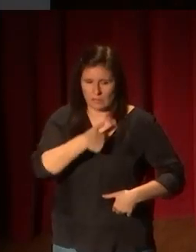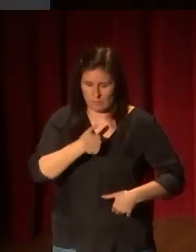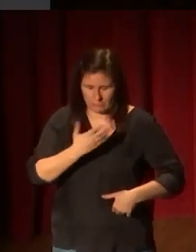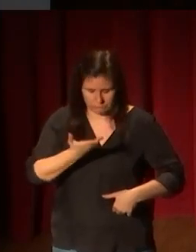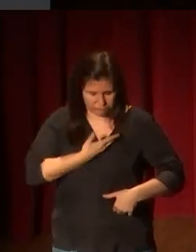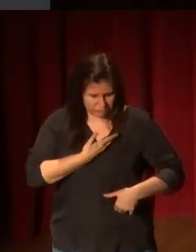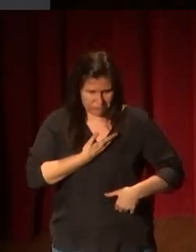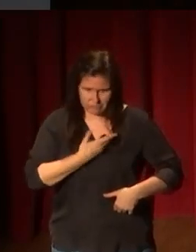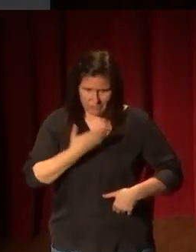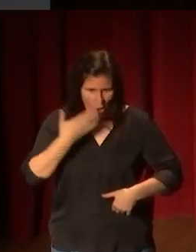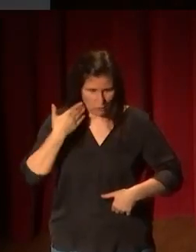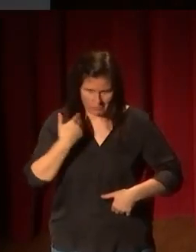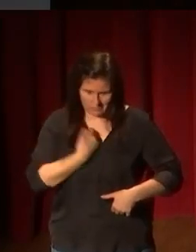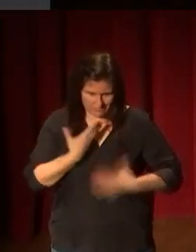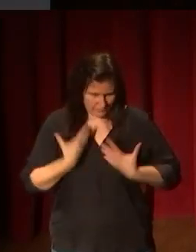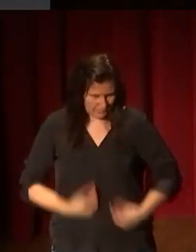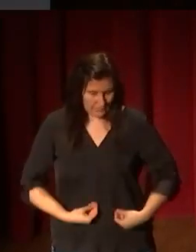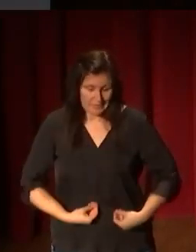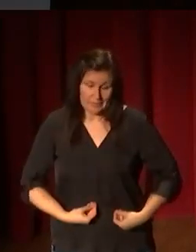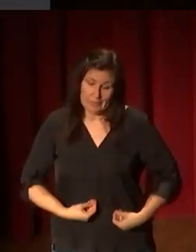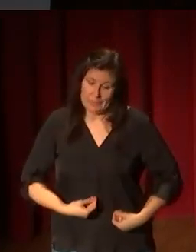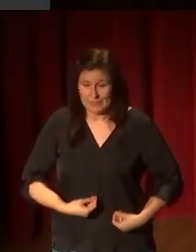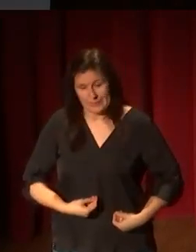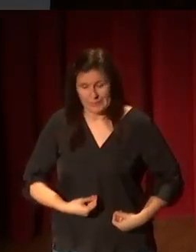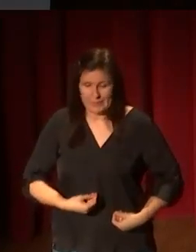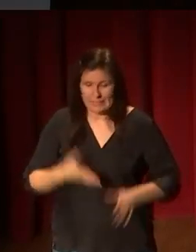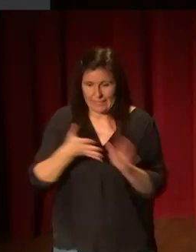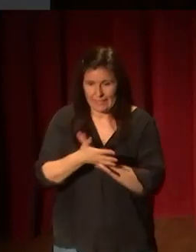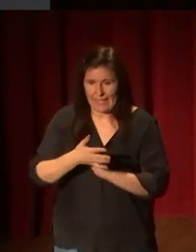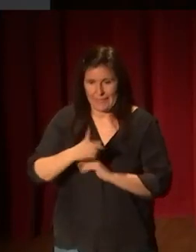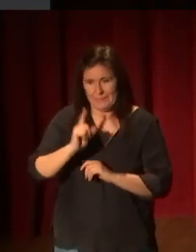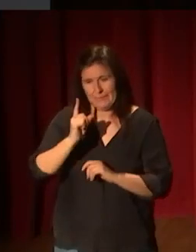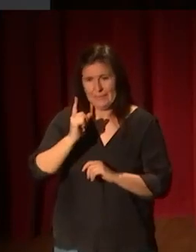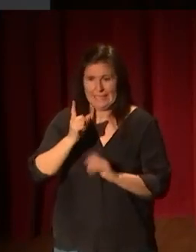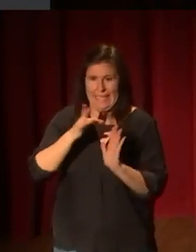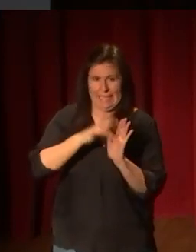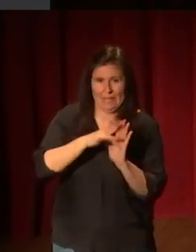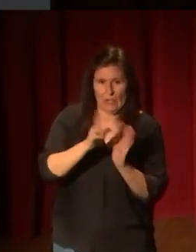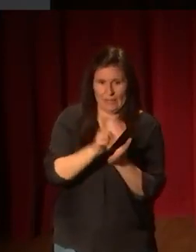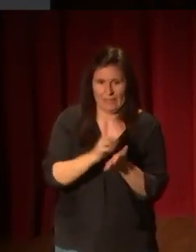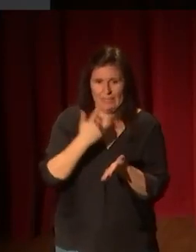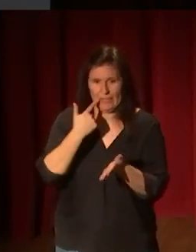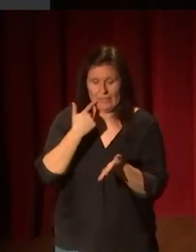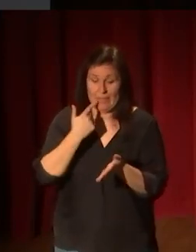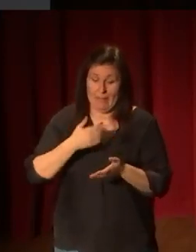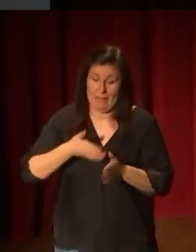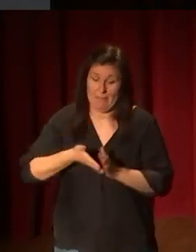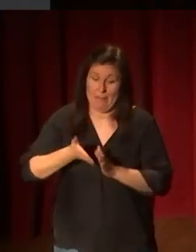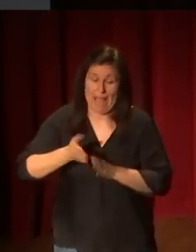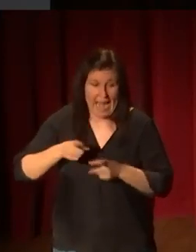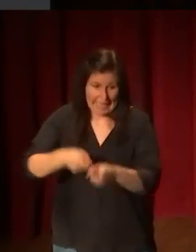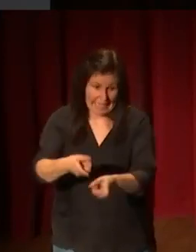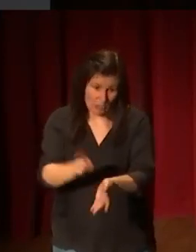orgullo volviendo otra vez a sonar en fin los tambores de la guerra entre